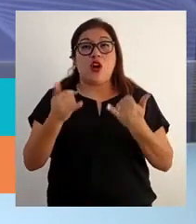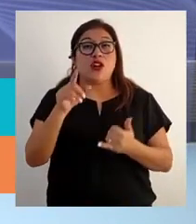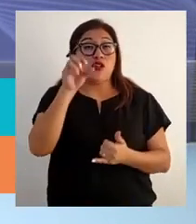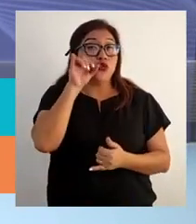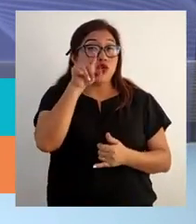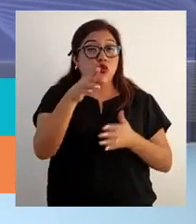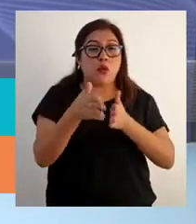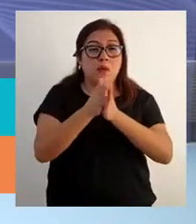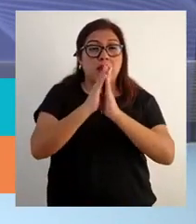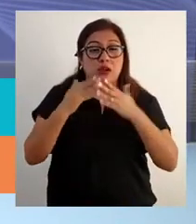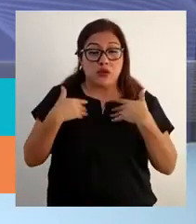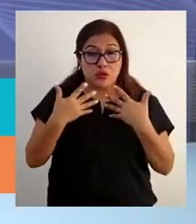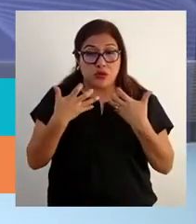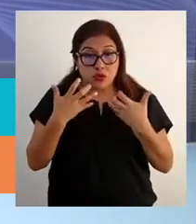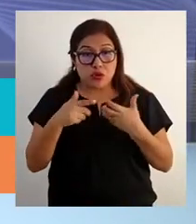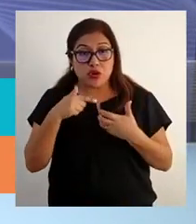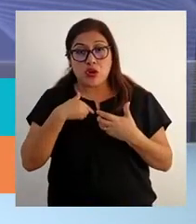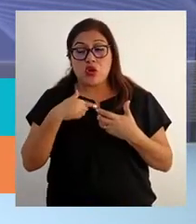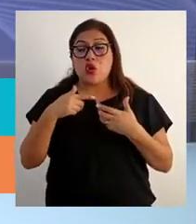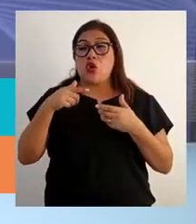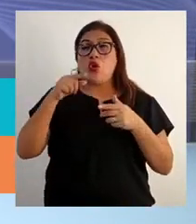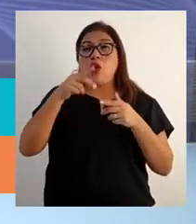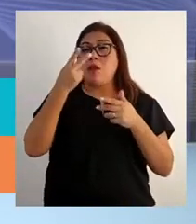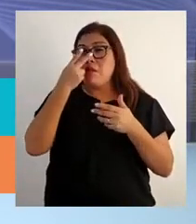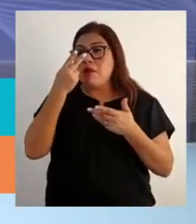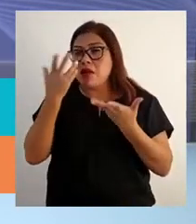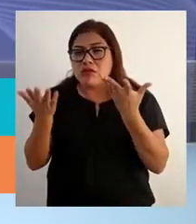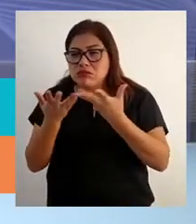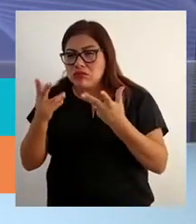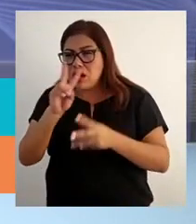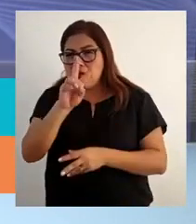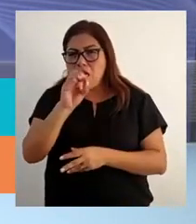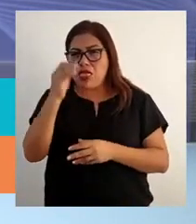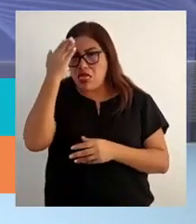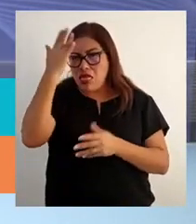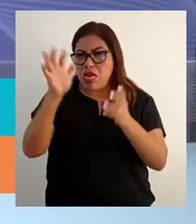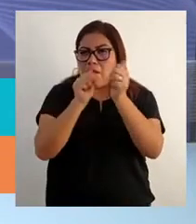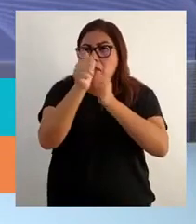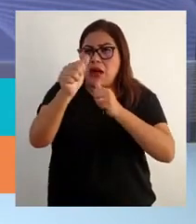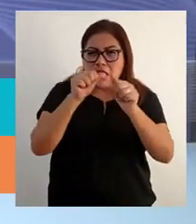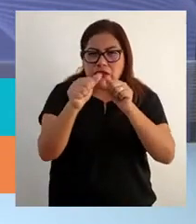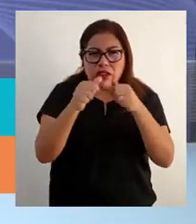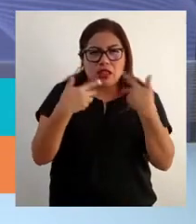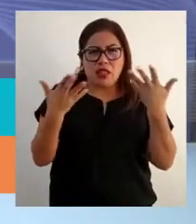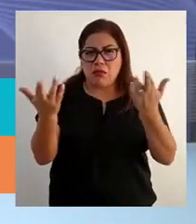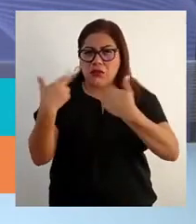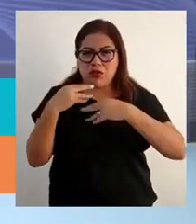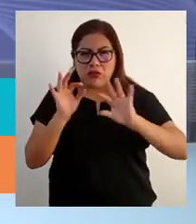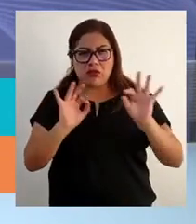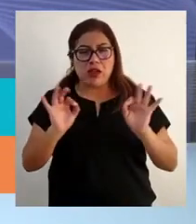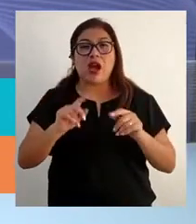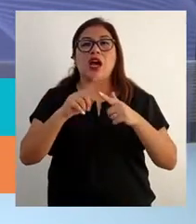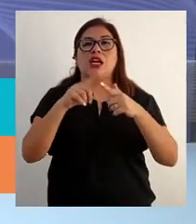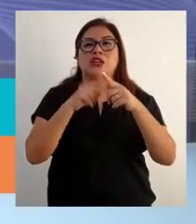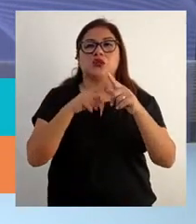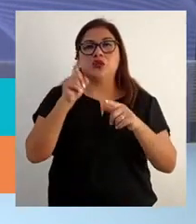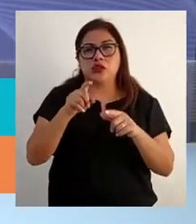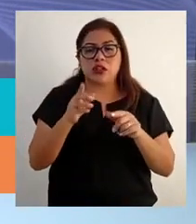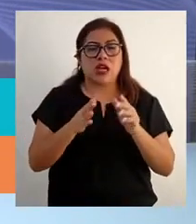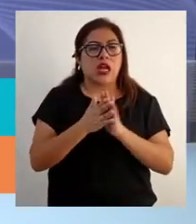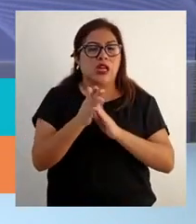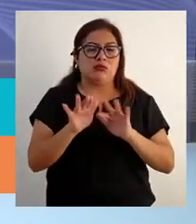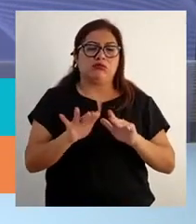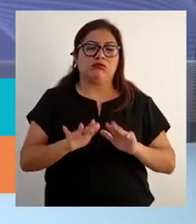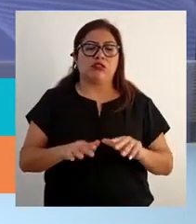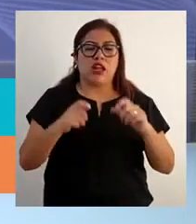y han pasado ya 20 días y no le resuelven nada, entonces ya ese comunicado llega inmediatamente al correo electrónico del juez